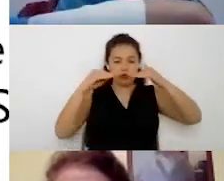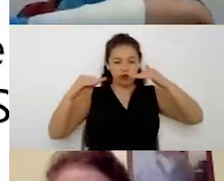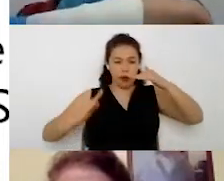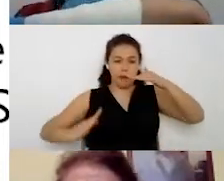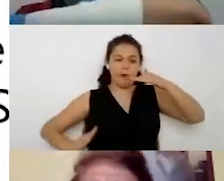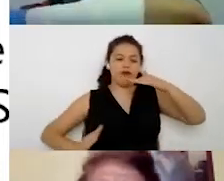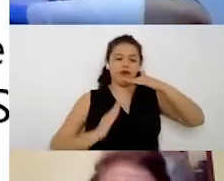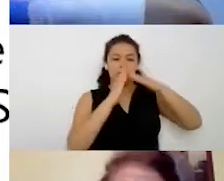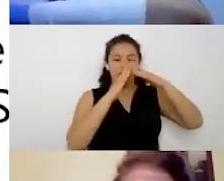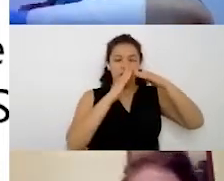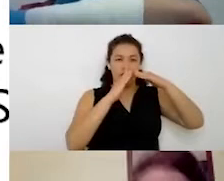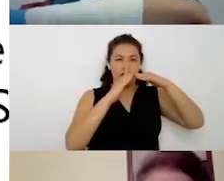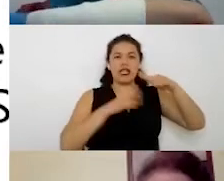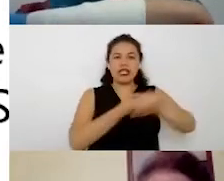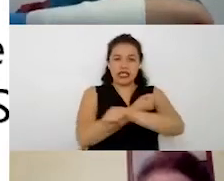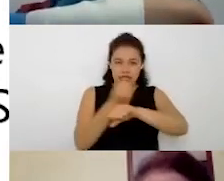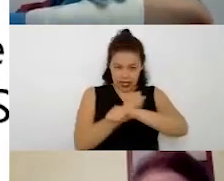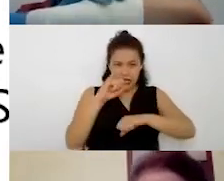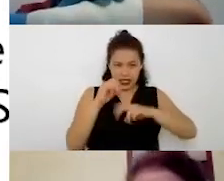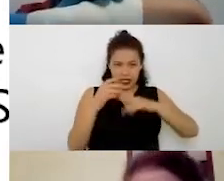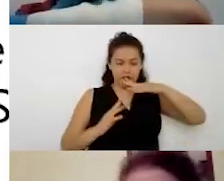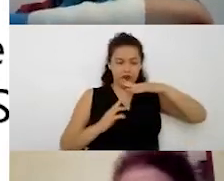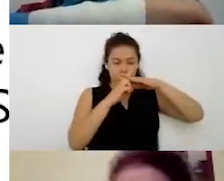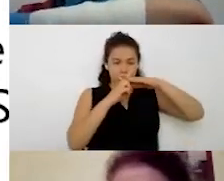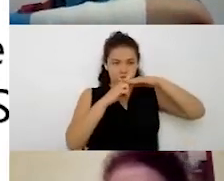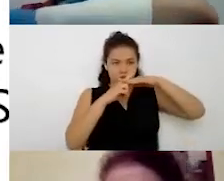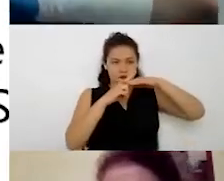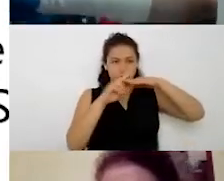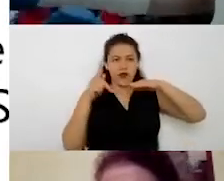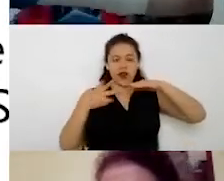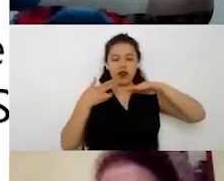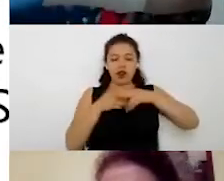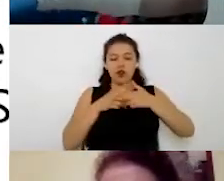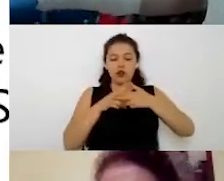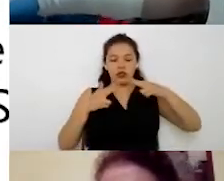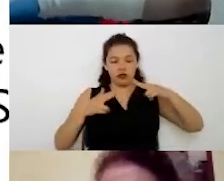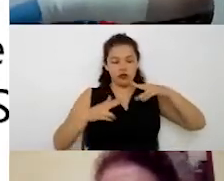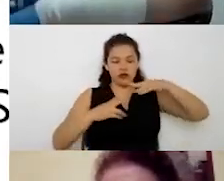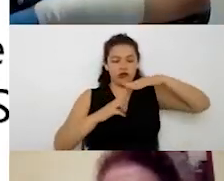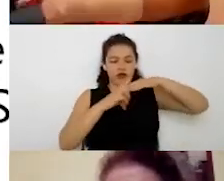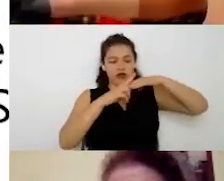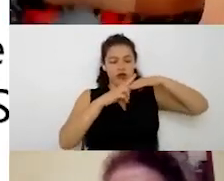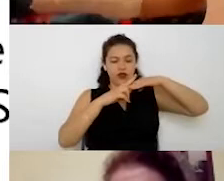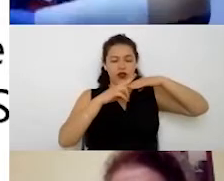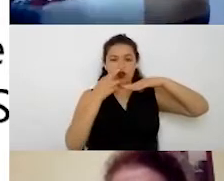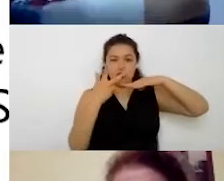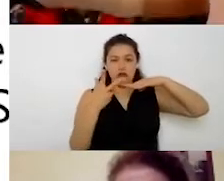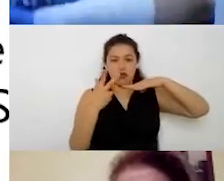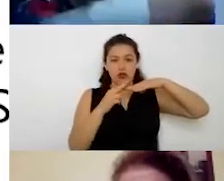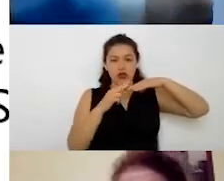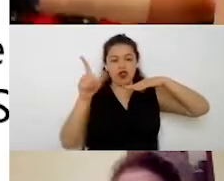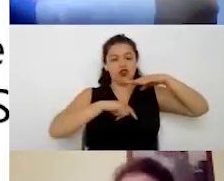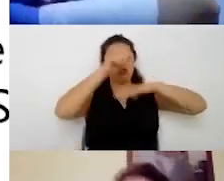haber hemorragia, sí, pero también tenemos nuestro hueso expuesto. ¿Qué pasa si mi hueso está roto y yo comienzo a